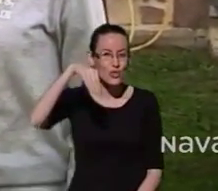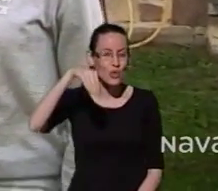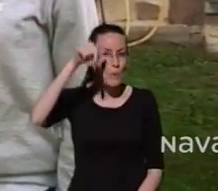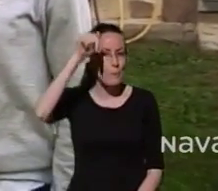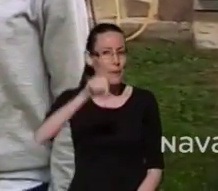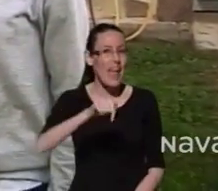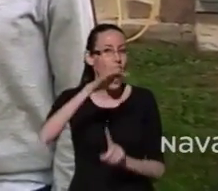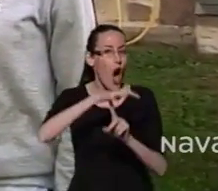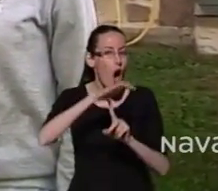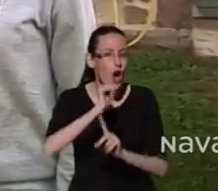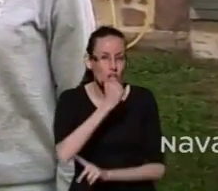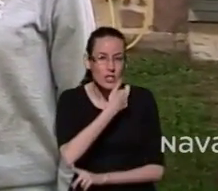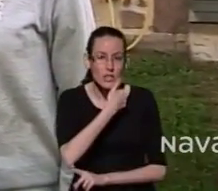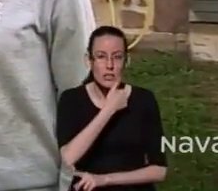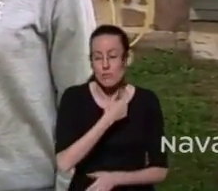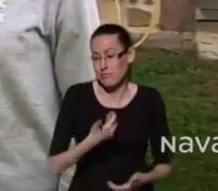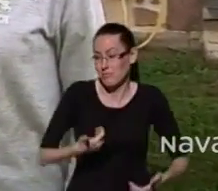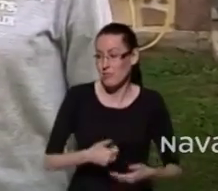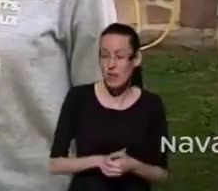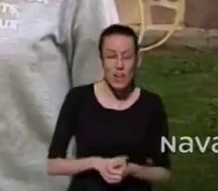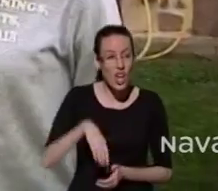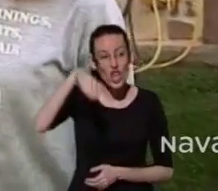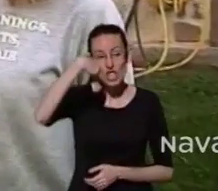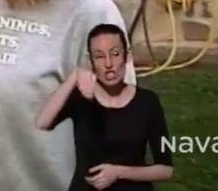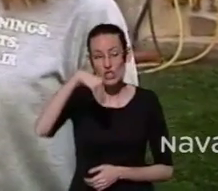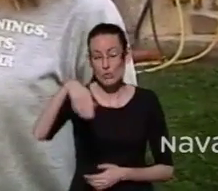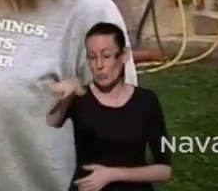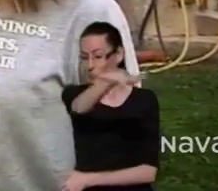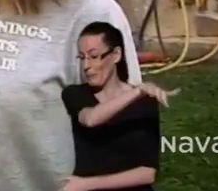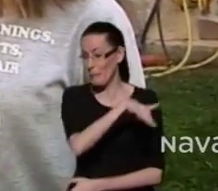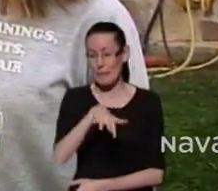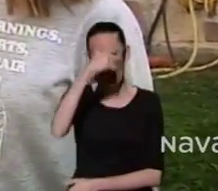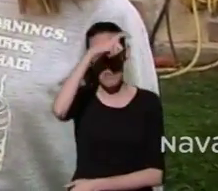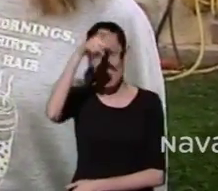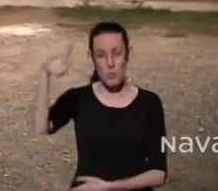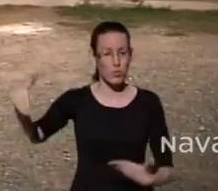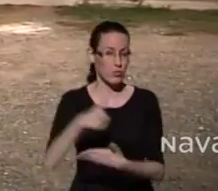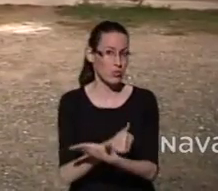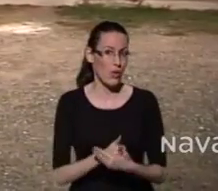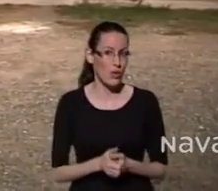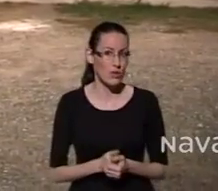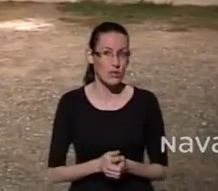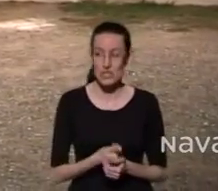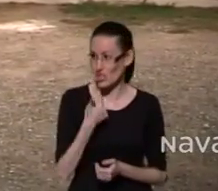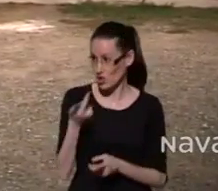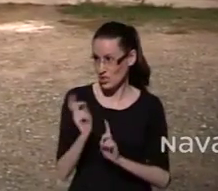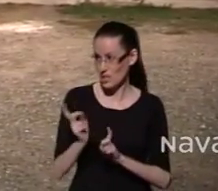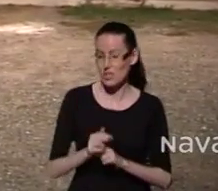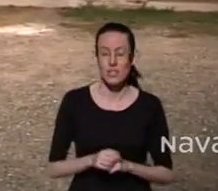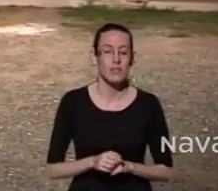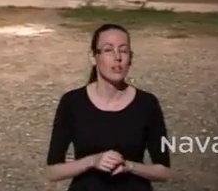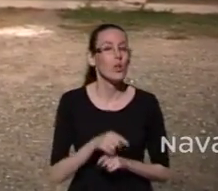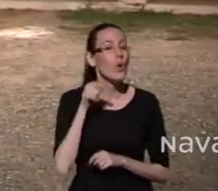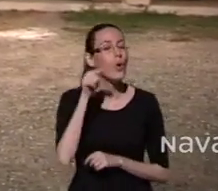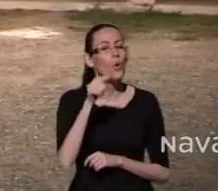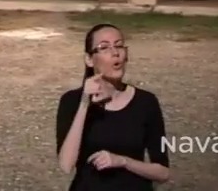los hongos. En Zumbilla y en todos los lados. No se dice. Se dice, pero al revés. Gabriel, eres guardaforestal, podemos